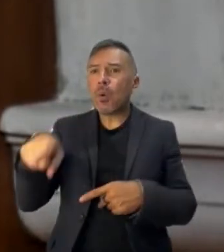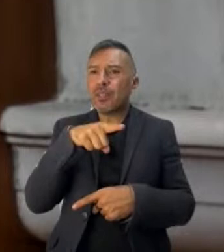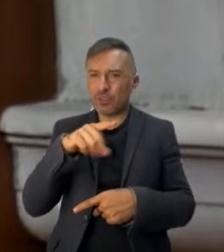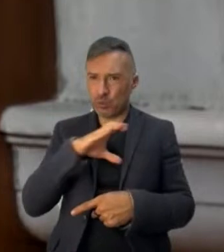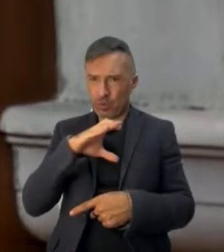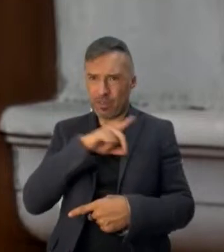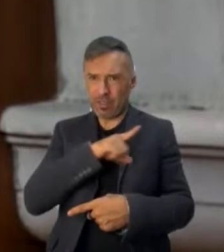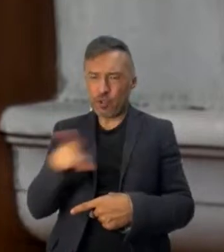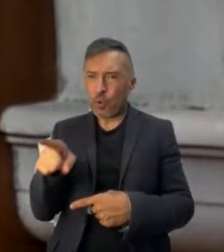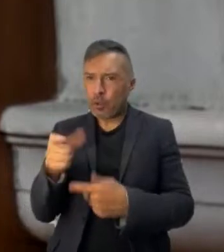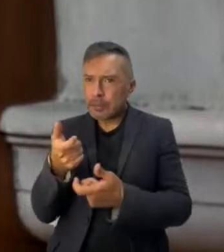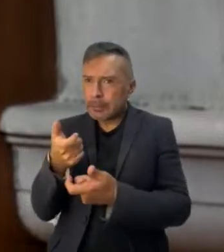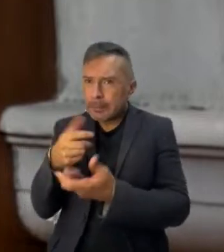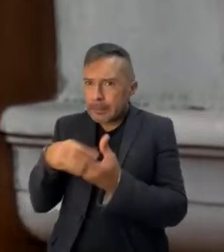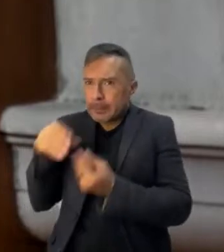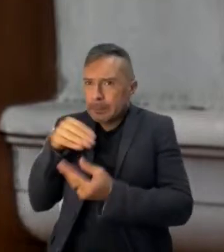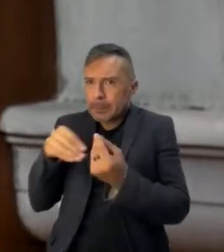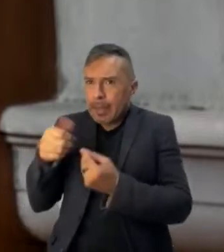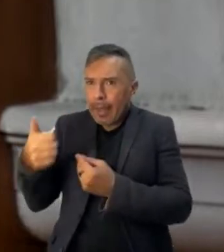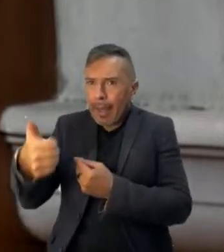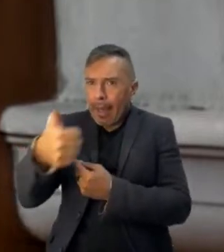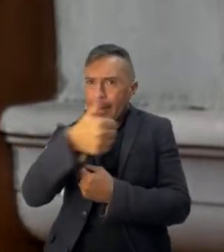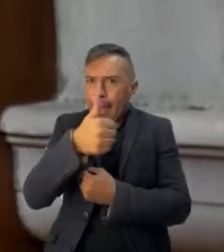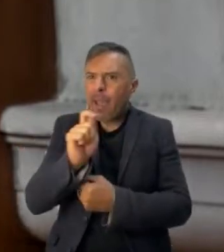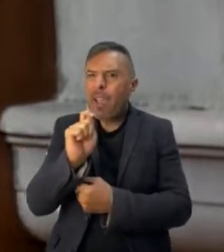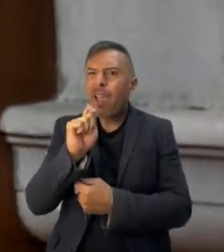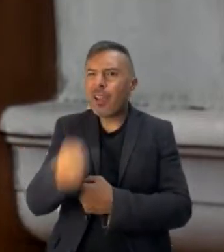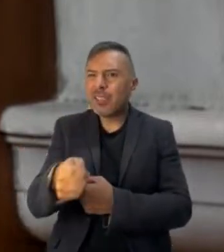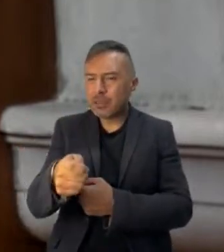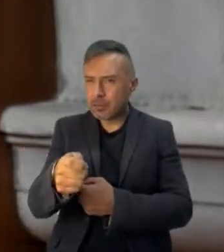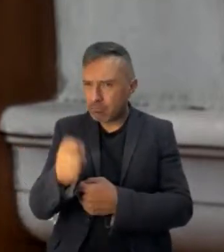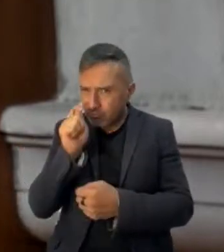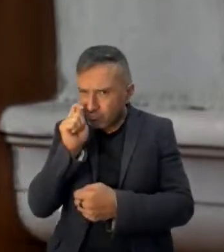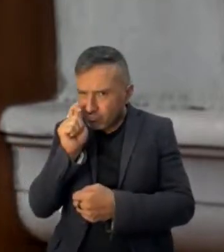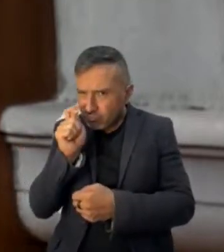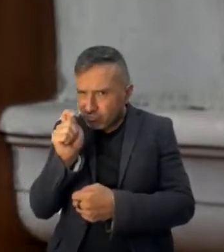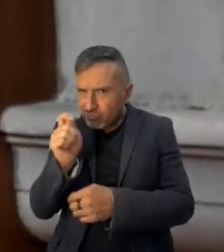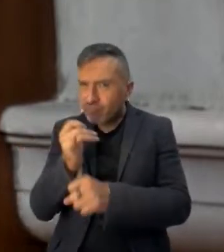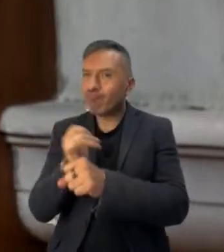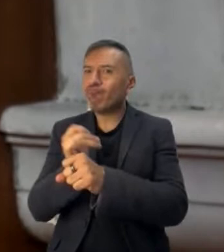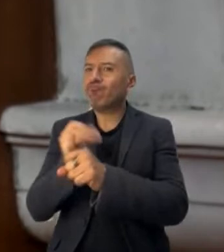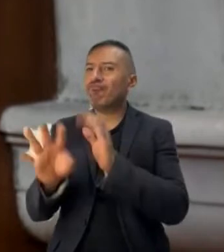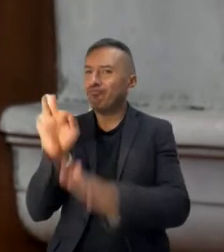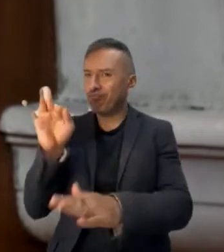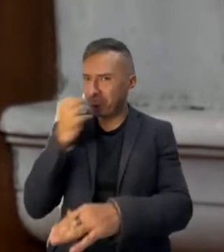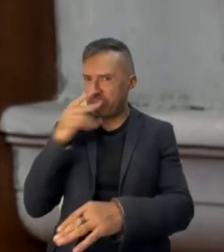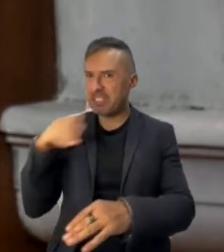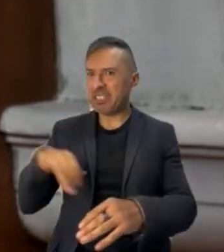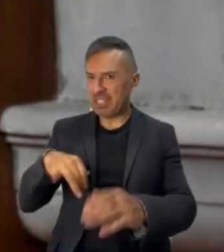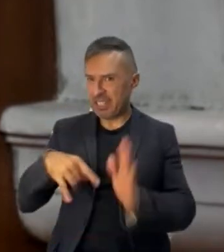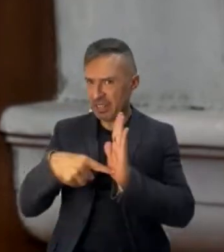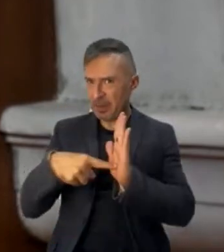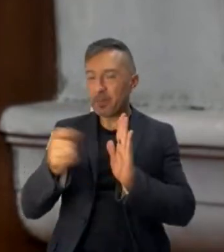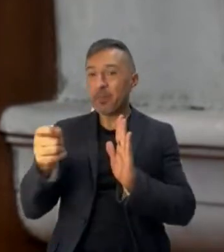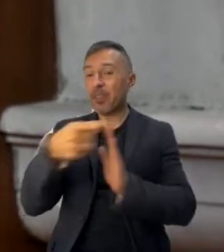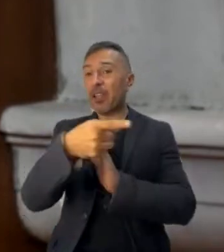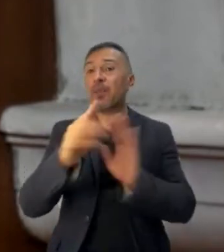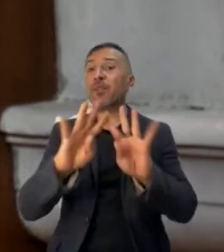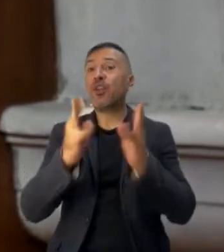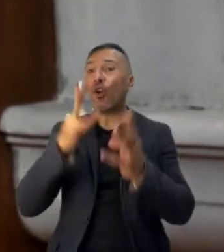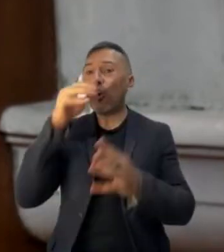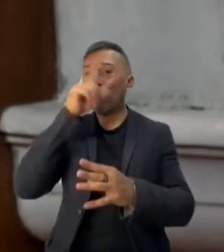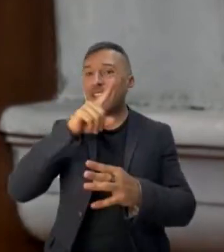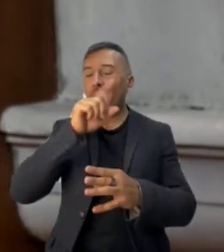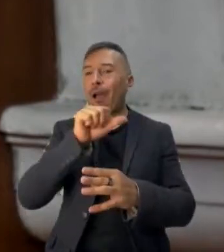aquí viene un dato interesante. De acuerdo con el Consejo de Cámaras y Asociaciones Empresariales del Estado de